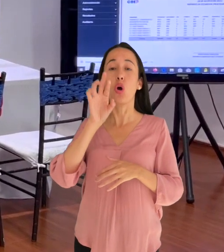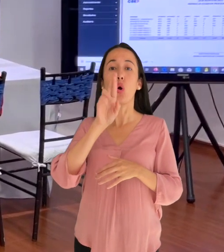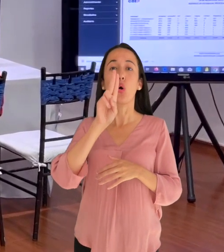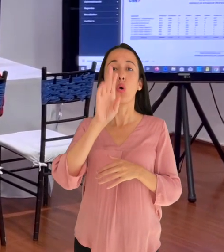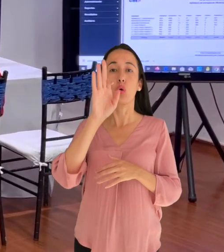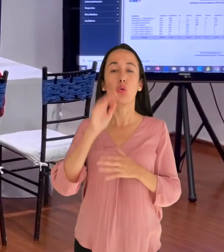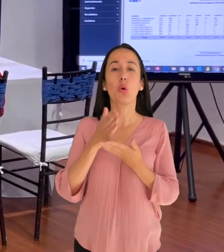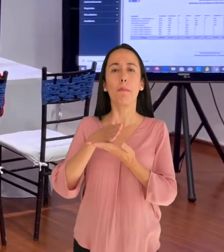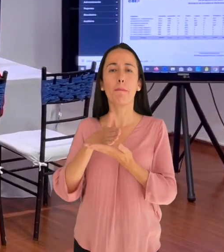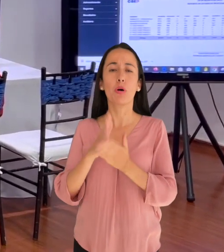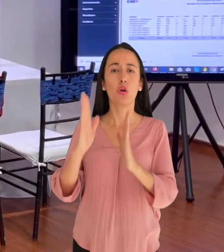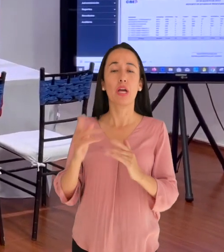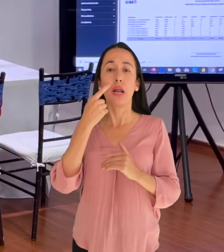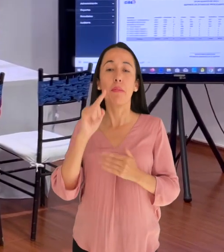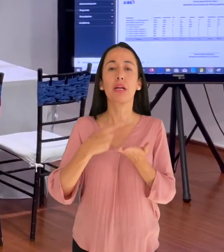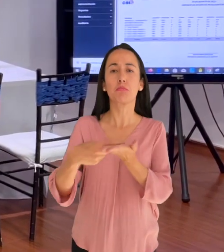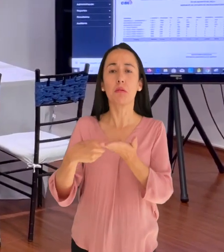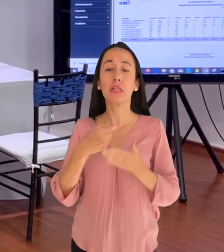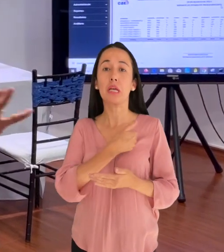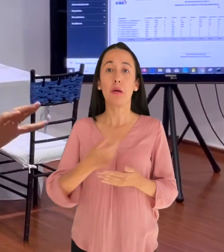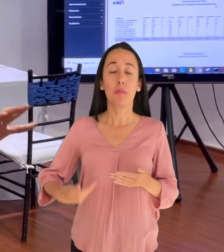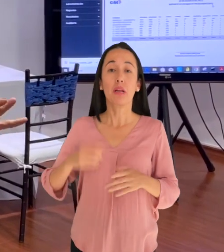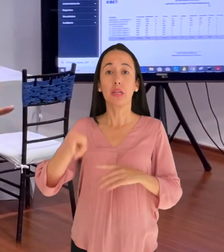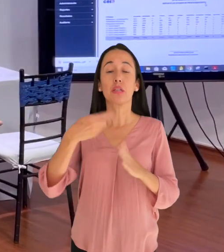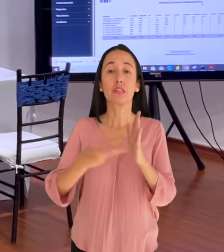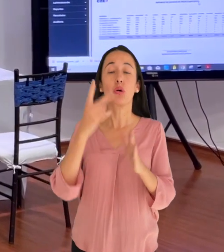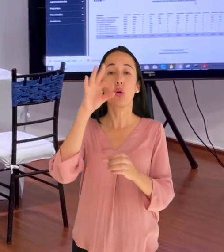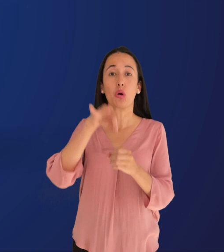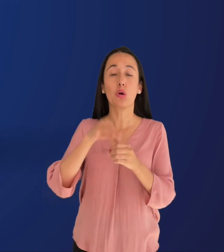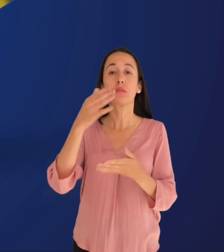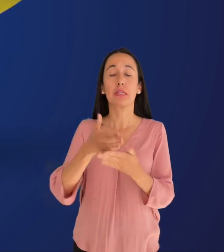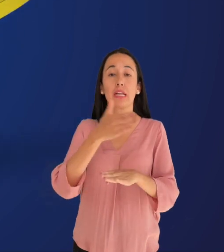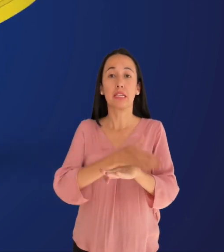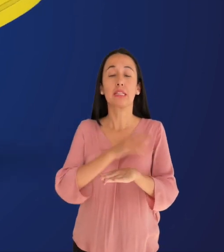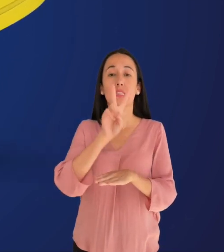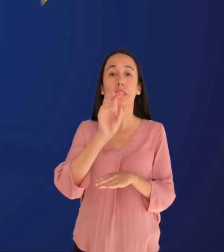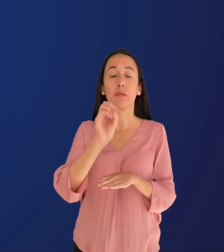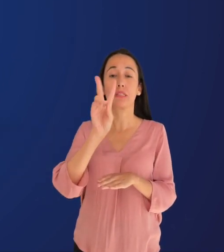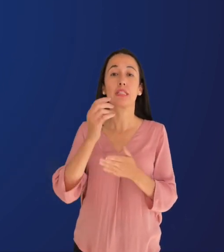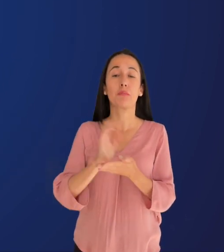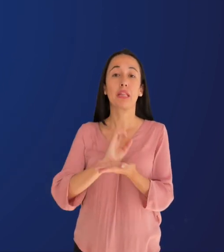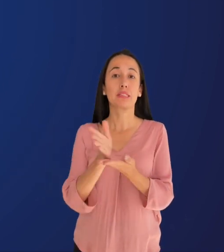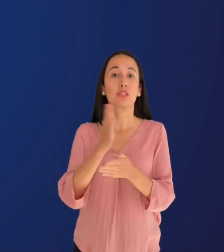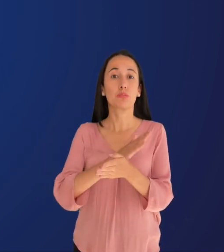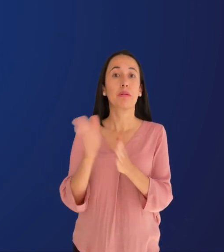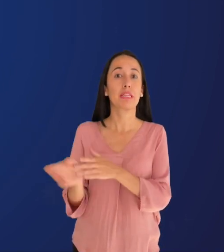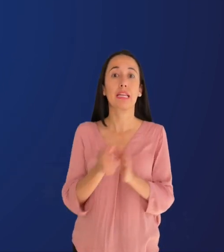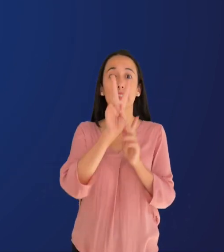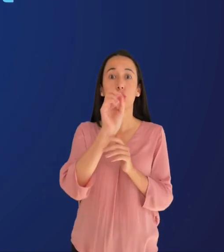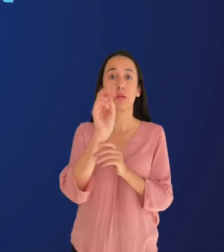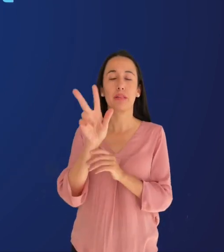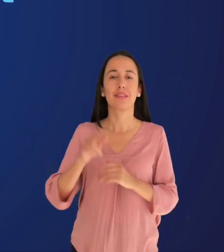Salto como moderadora para el debate presidencial de la segunda vuelta de las elecciones presidenciales y legislativas